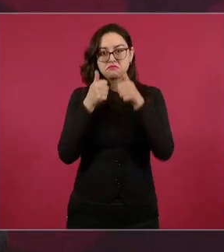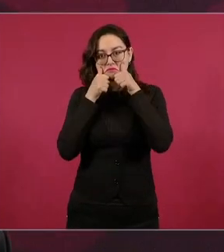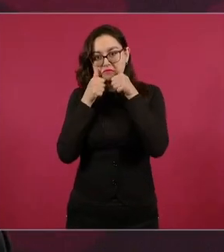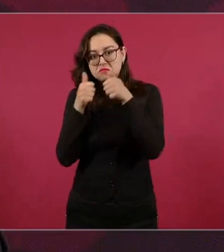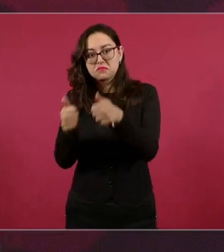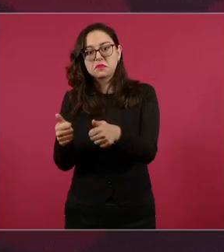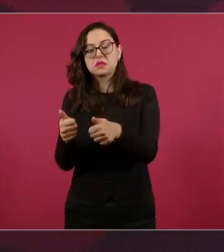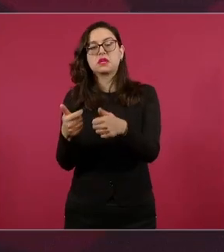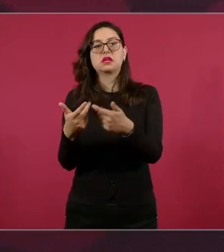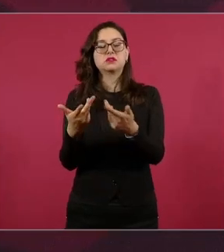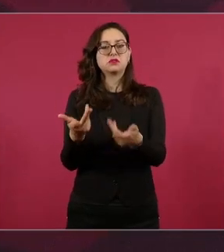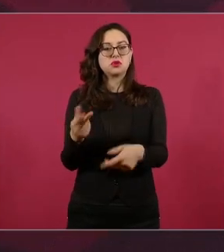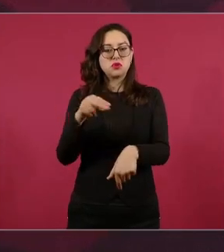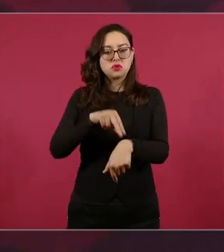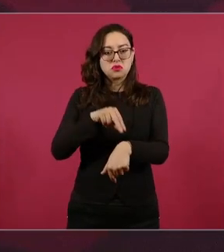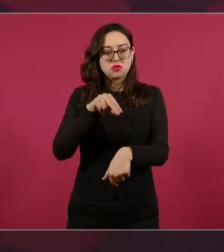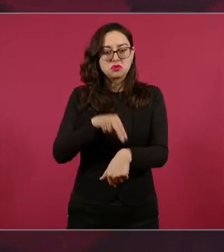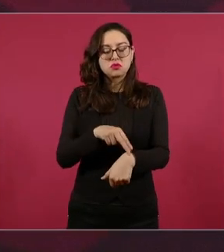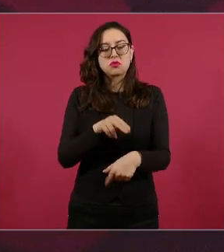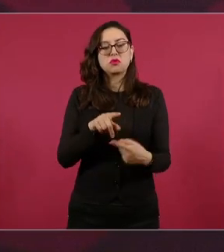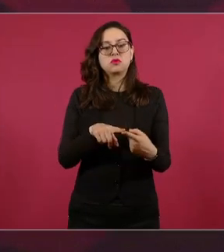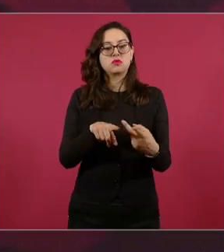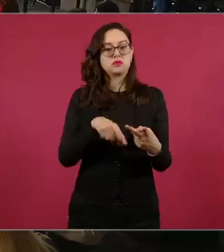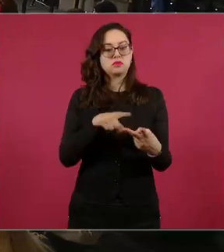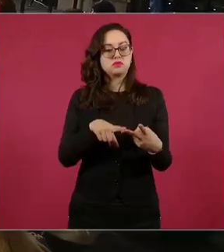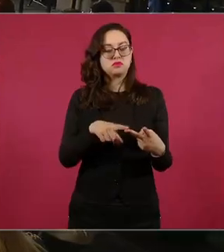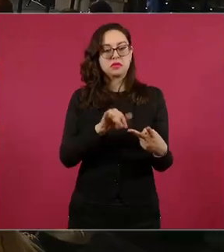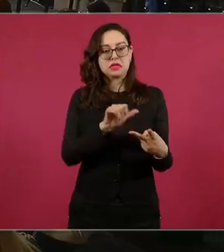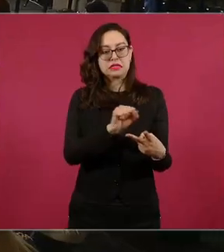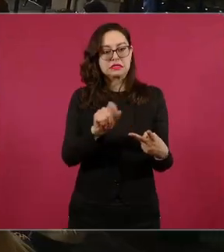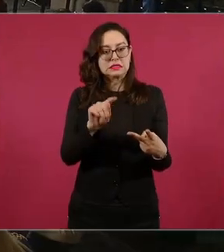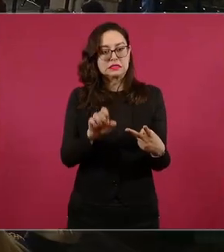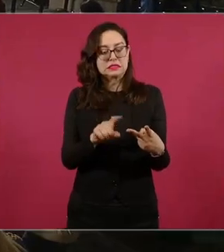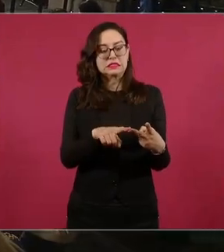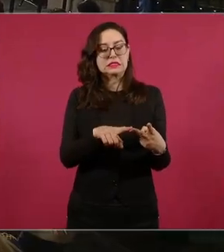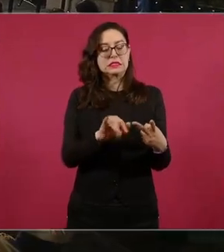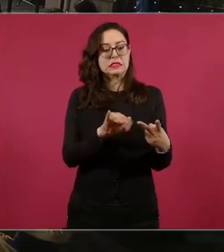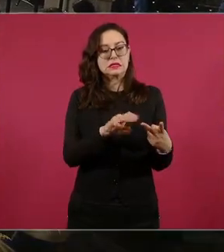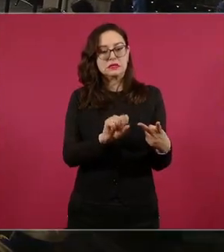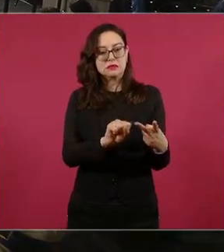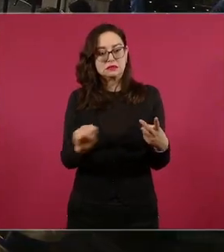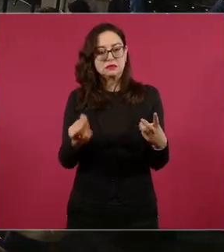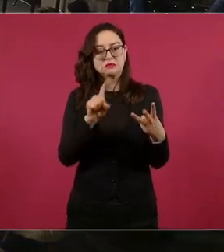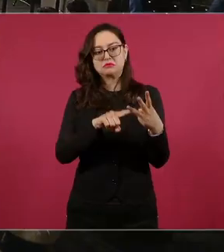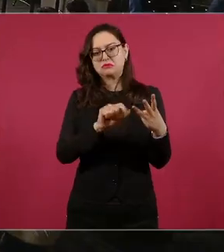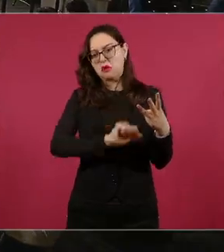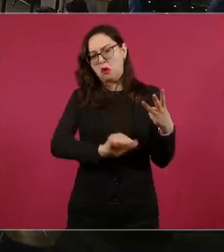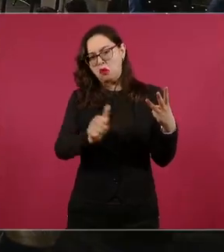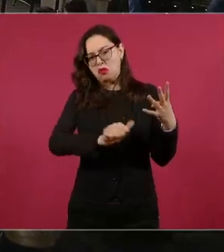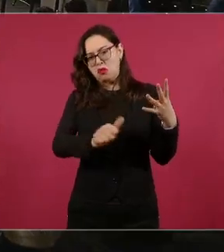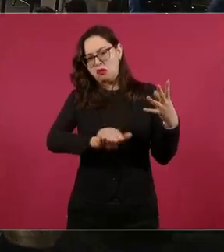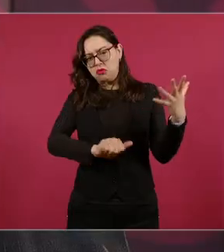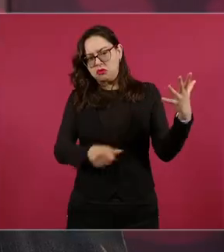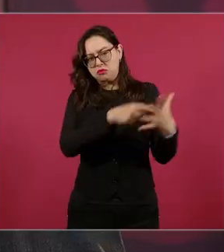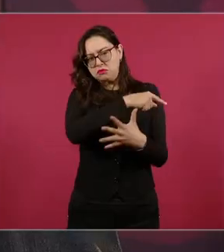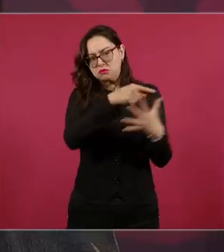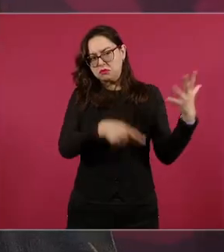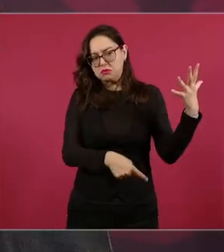Issste, del Seguro o de otra institución.